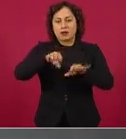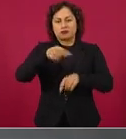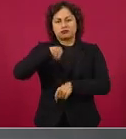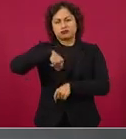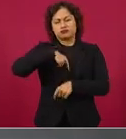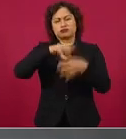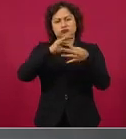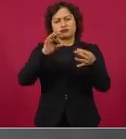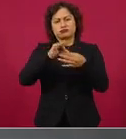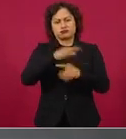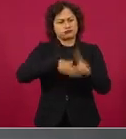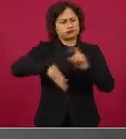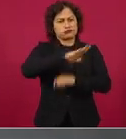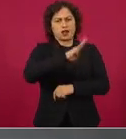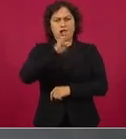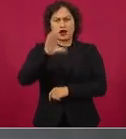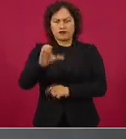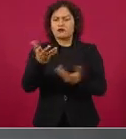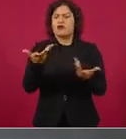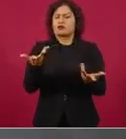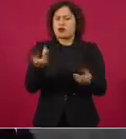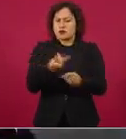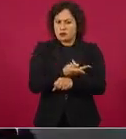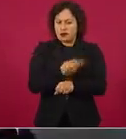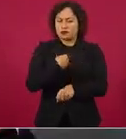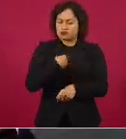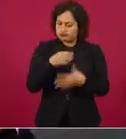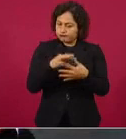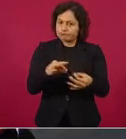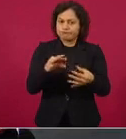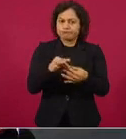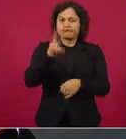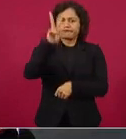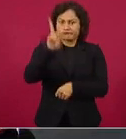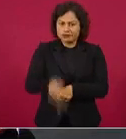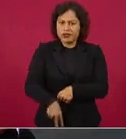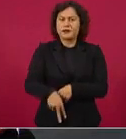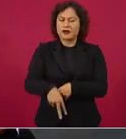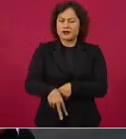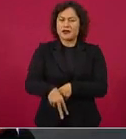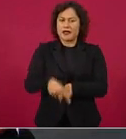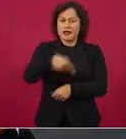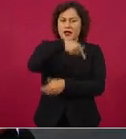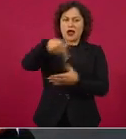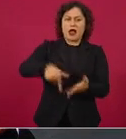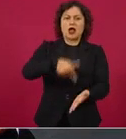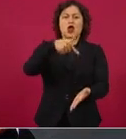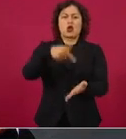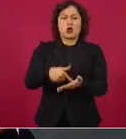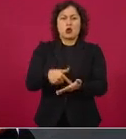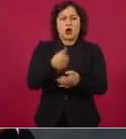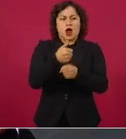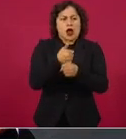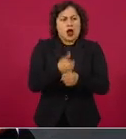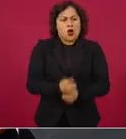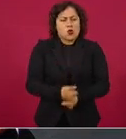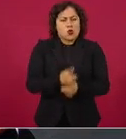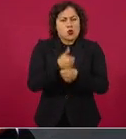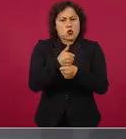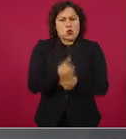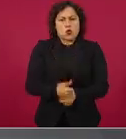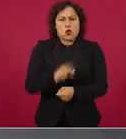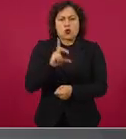sentido en Baja California. Nuestra violencia es herencia. Sufrimos 30 años de